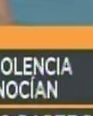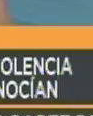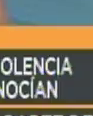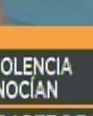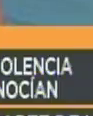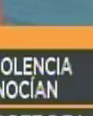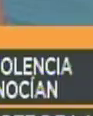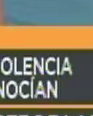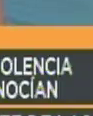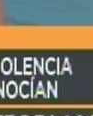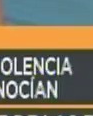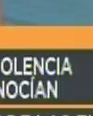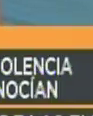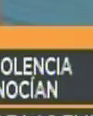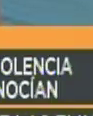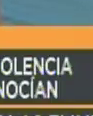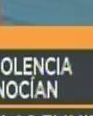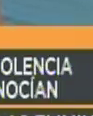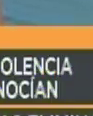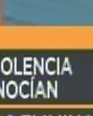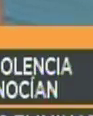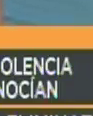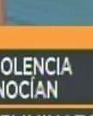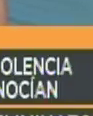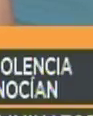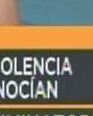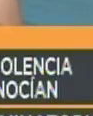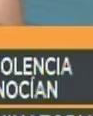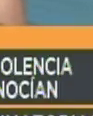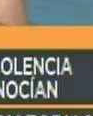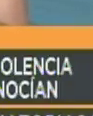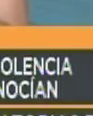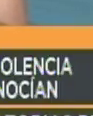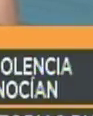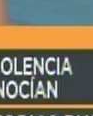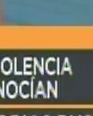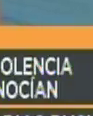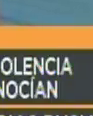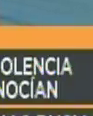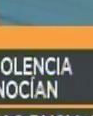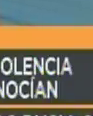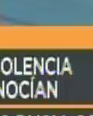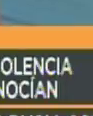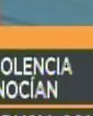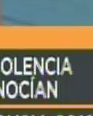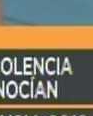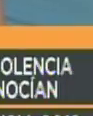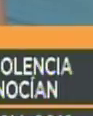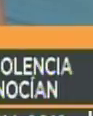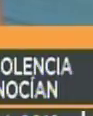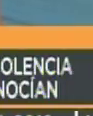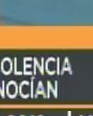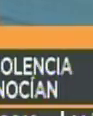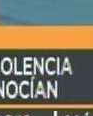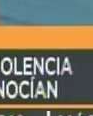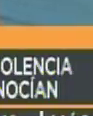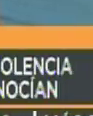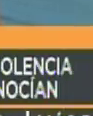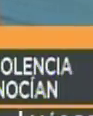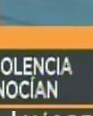lo que nos diferencia de los violentos y eso es lo que nos diferencia del odio imperial. Esa gran